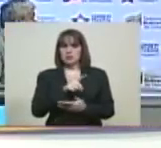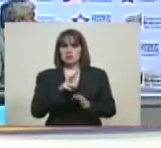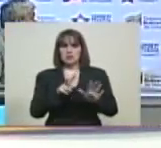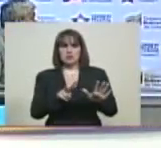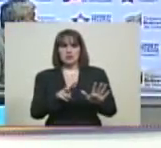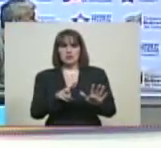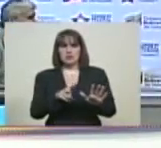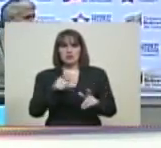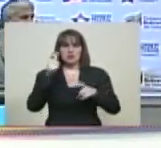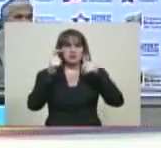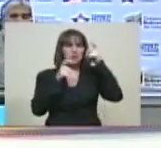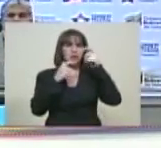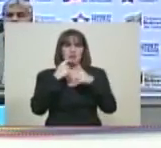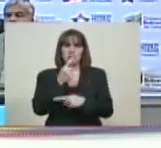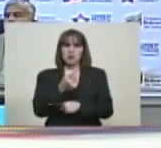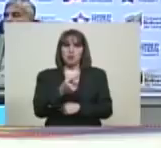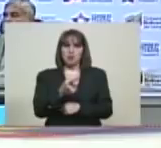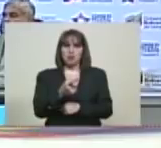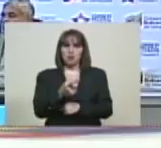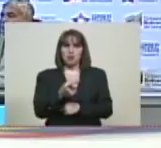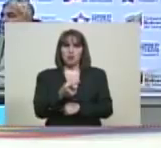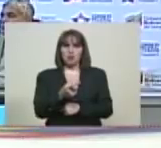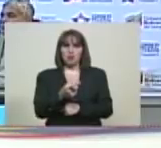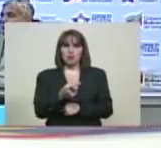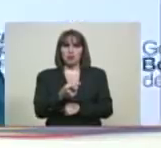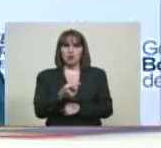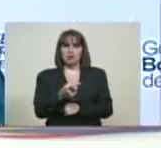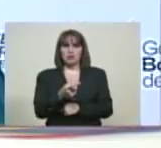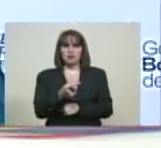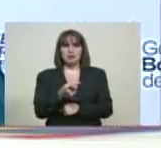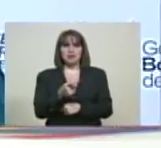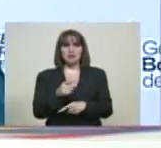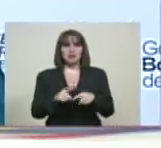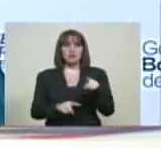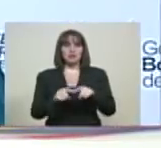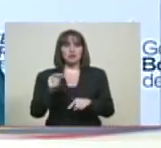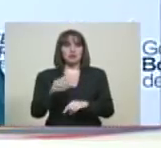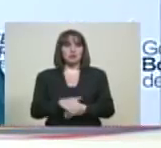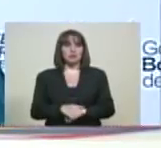donde el comandante chávez por facultad